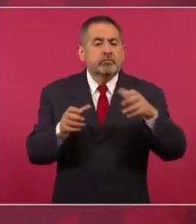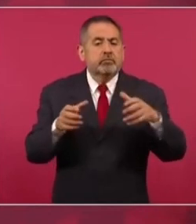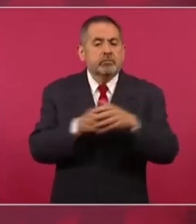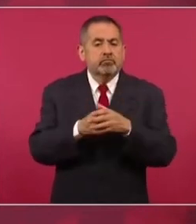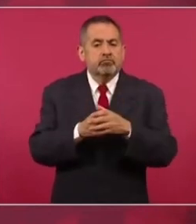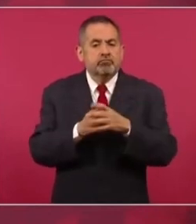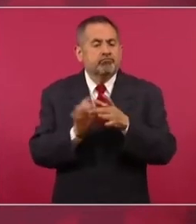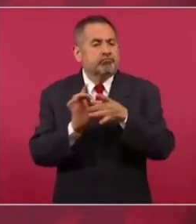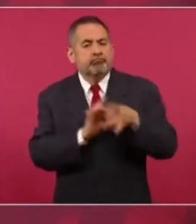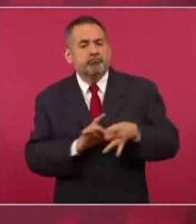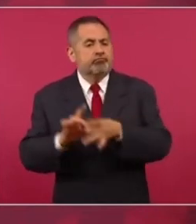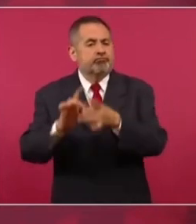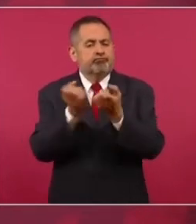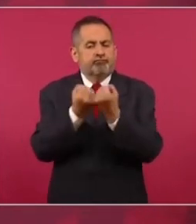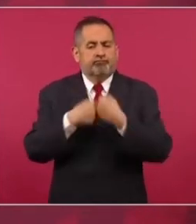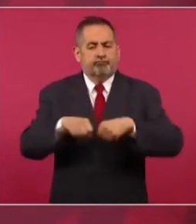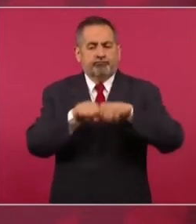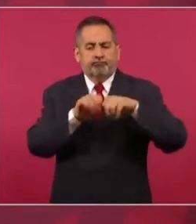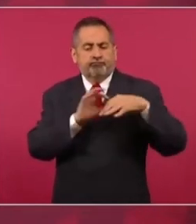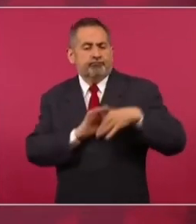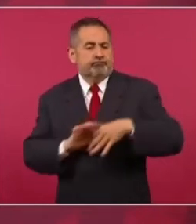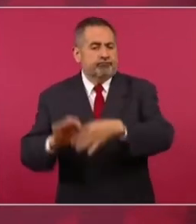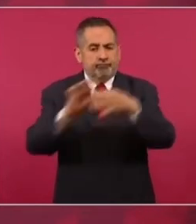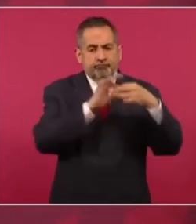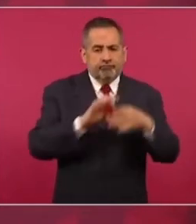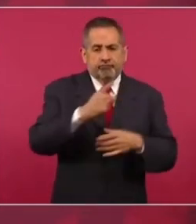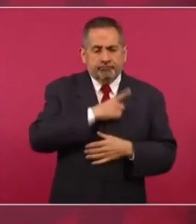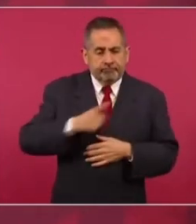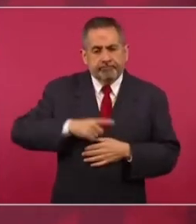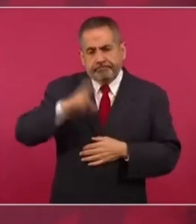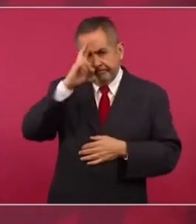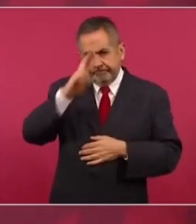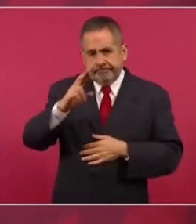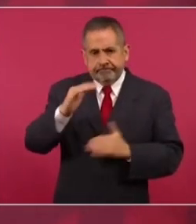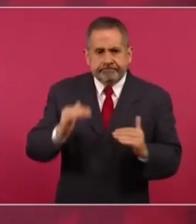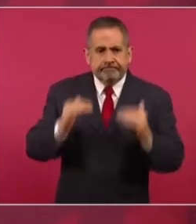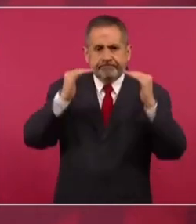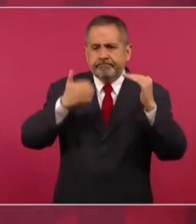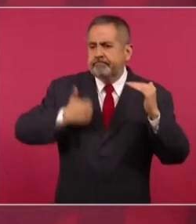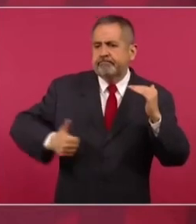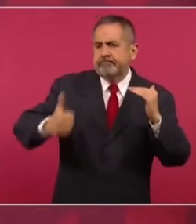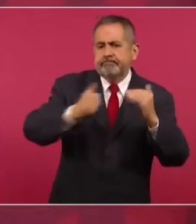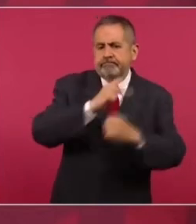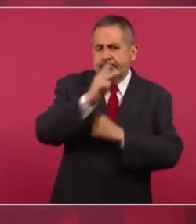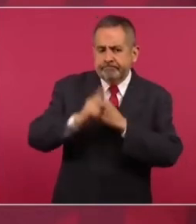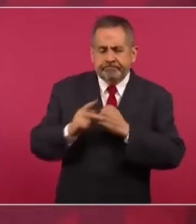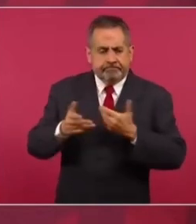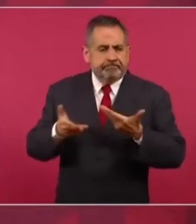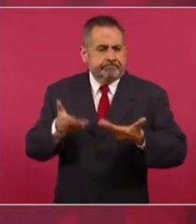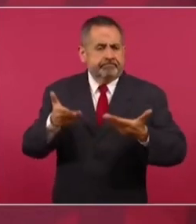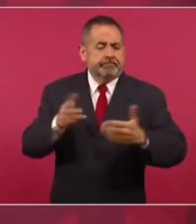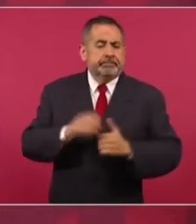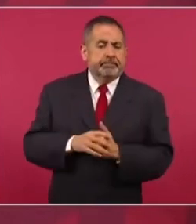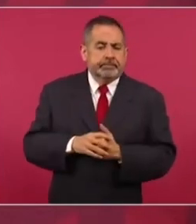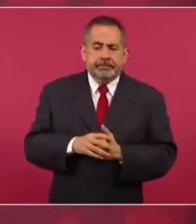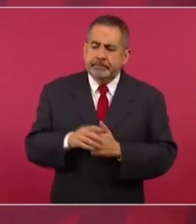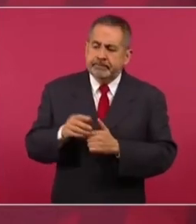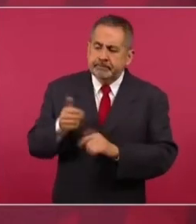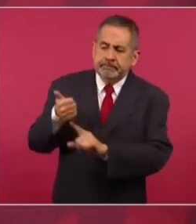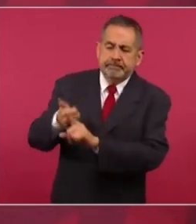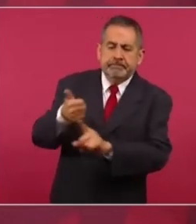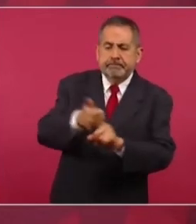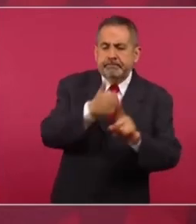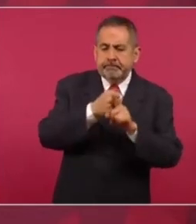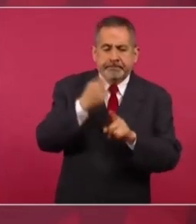como aliados y que se respete la soberanía de los pueblos, la